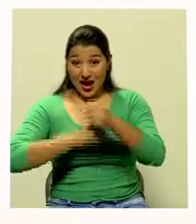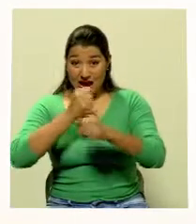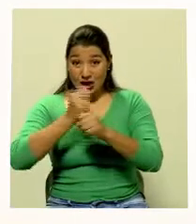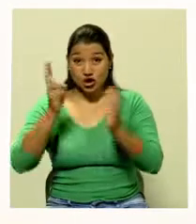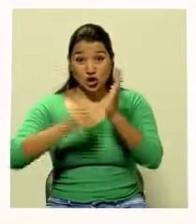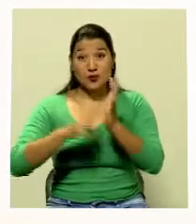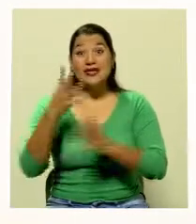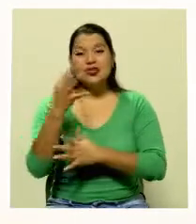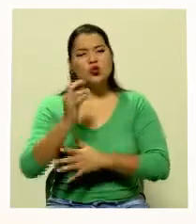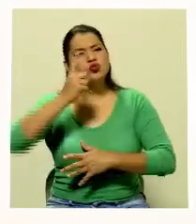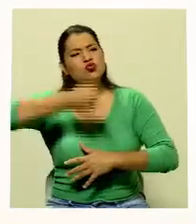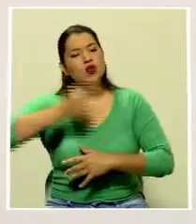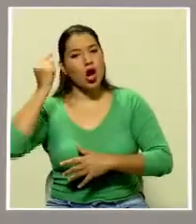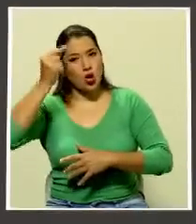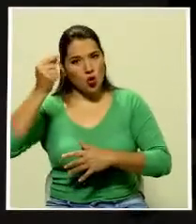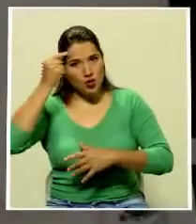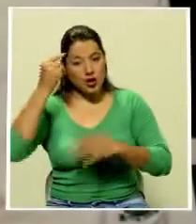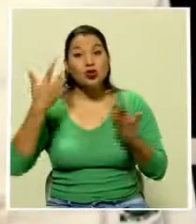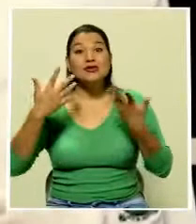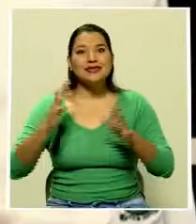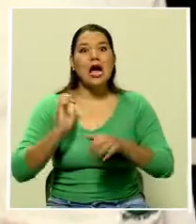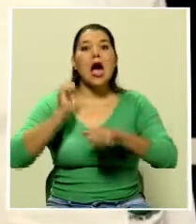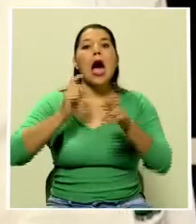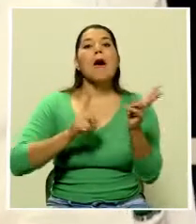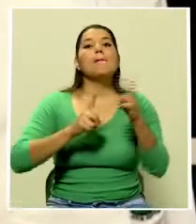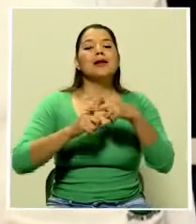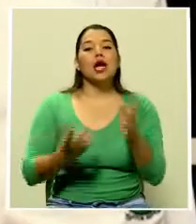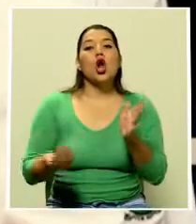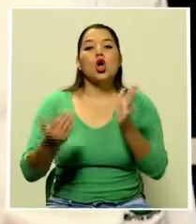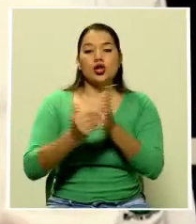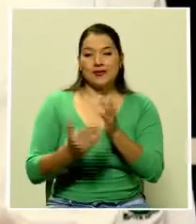fecundación in vitro. El argumento